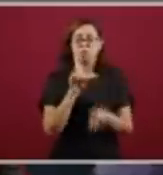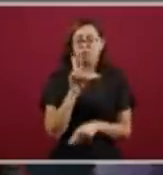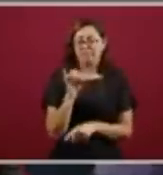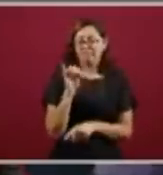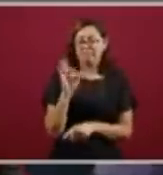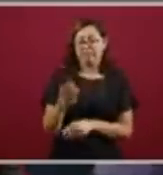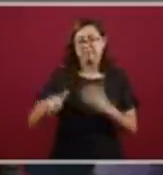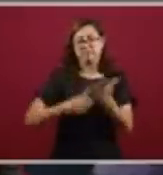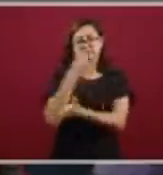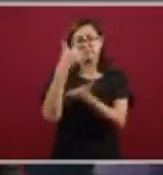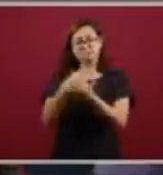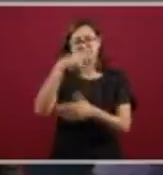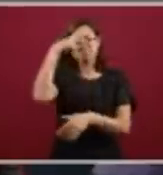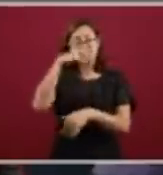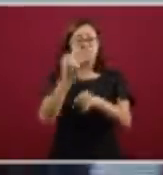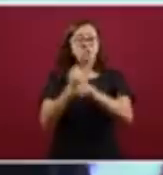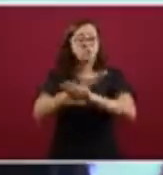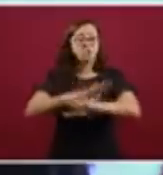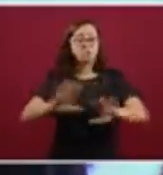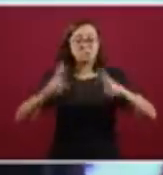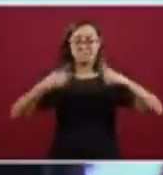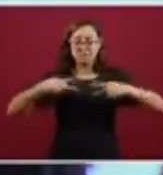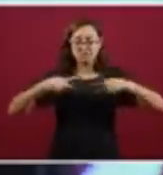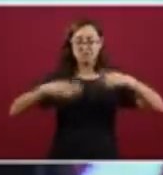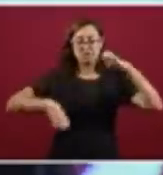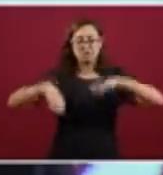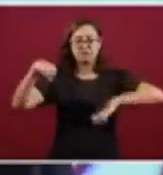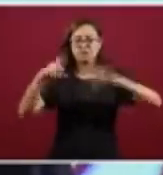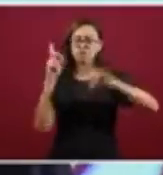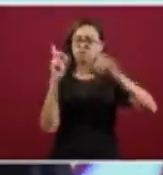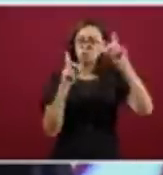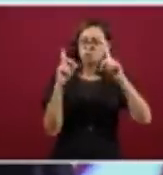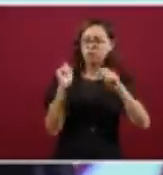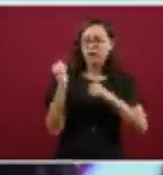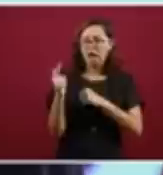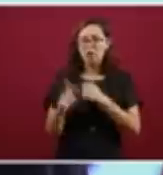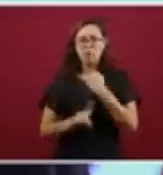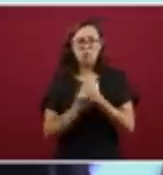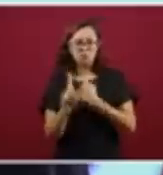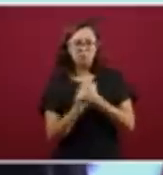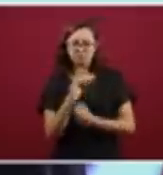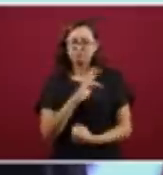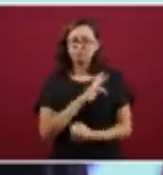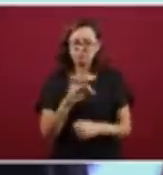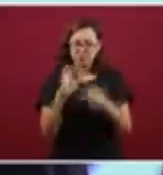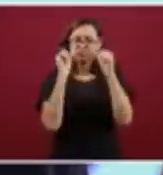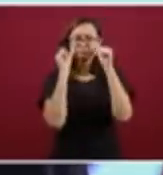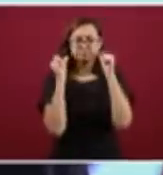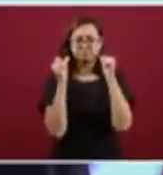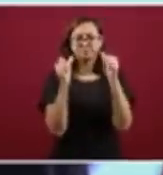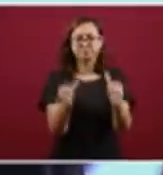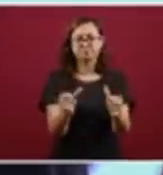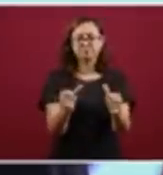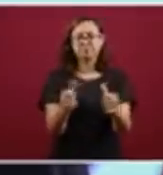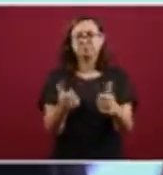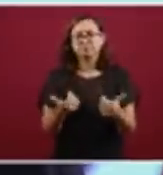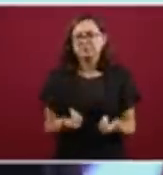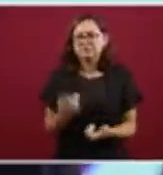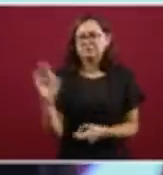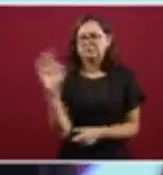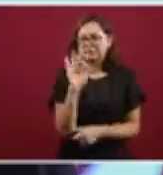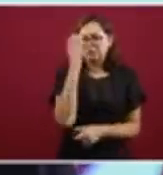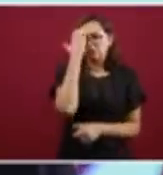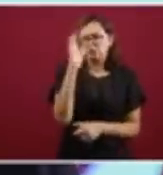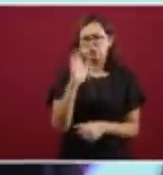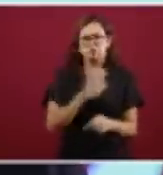México, para atender a cualquier adulto mayor que haya tenido algún problema, que no conozca